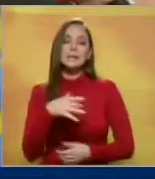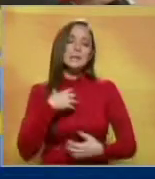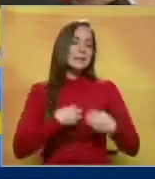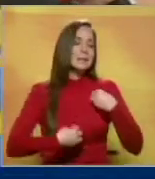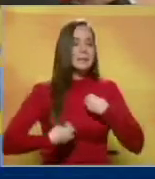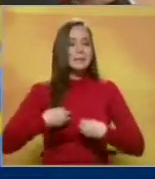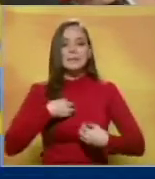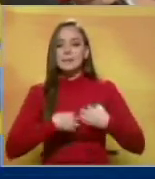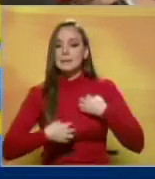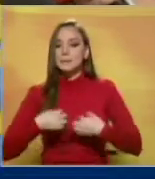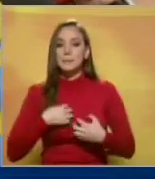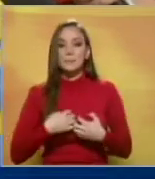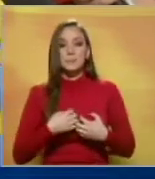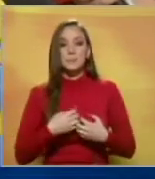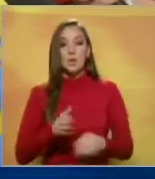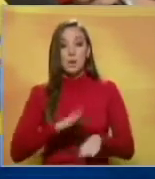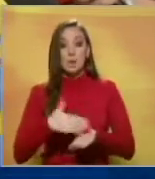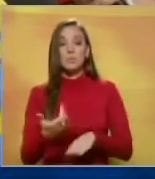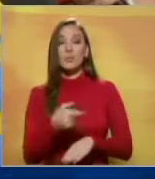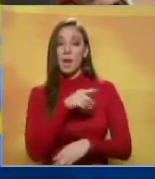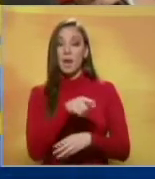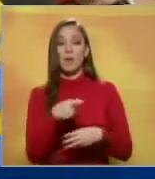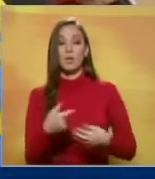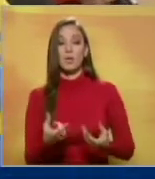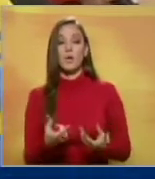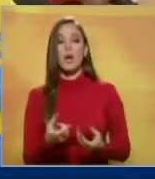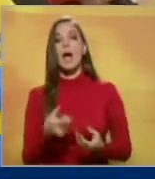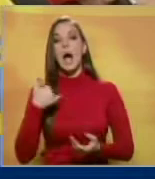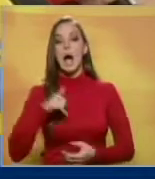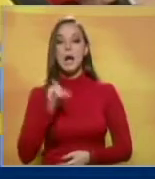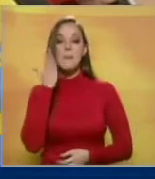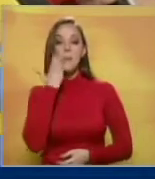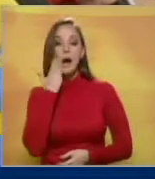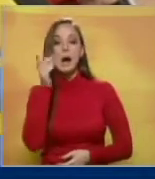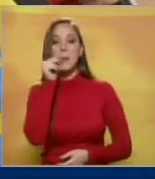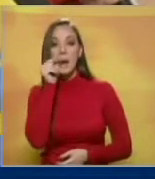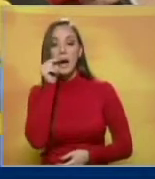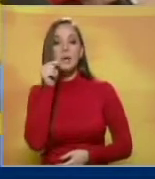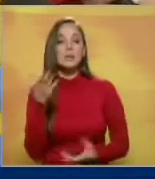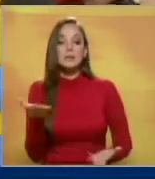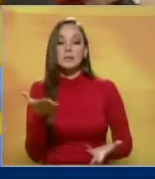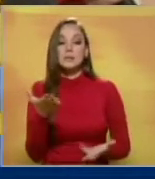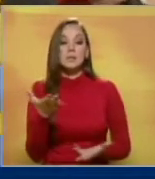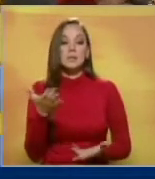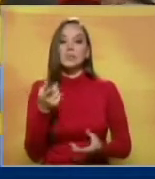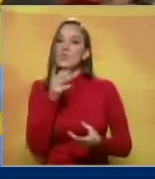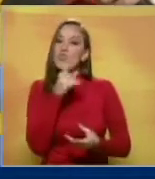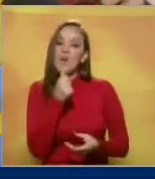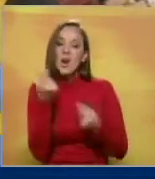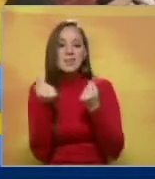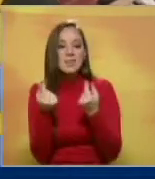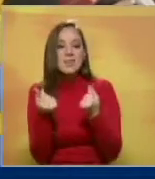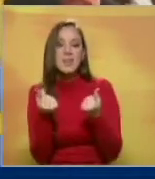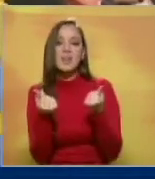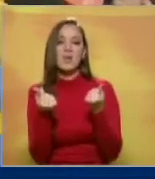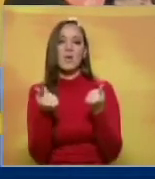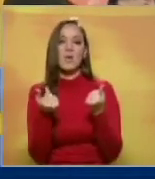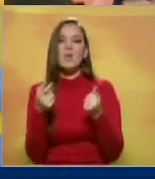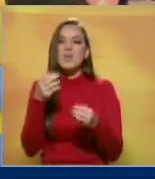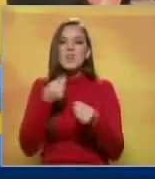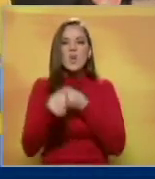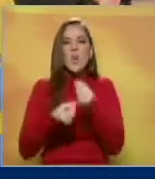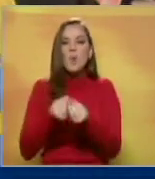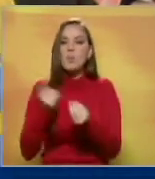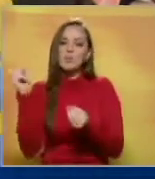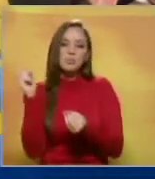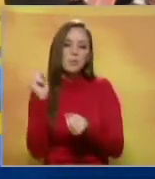estando en esta situación hay padres aquí que no tienen condiciones económicas para manejarse aquí